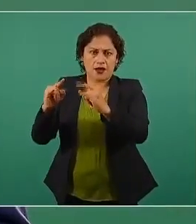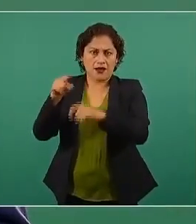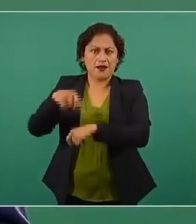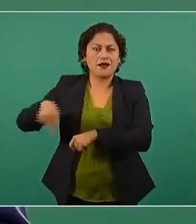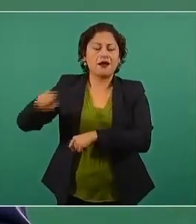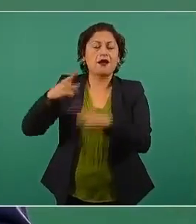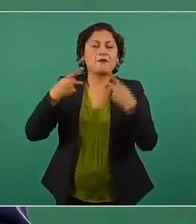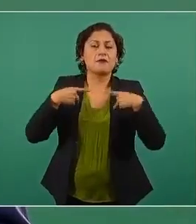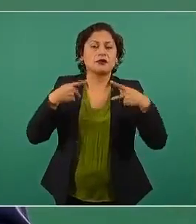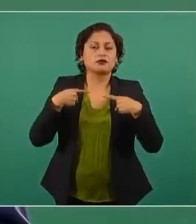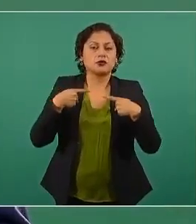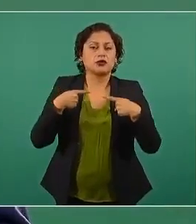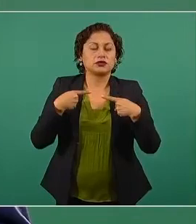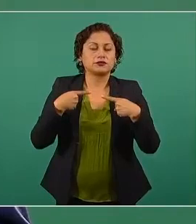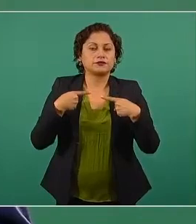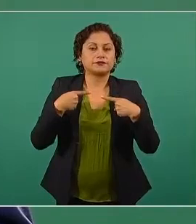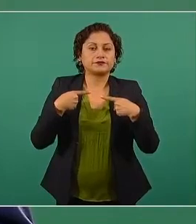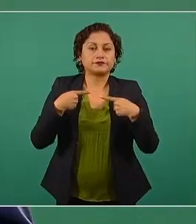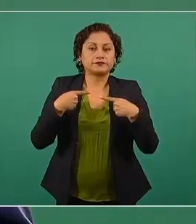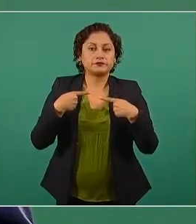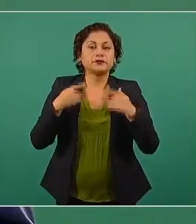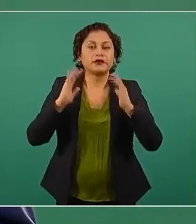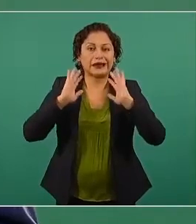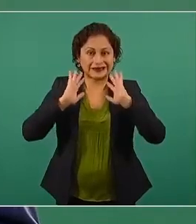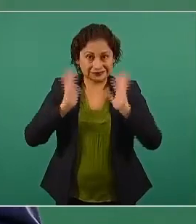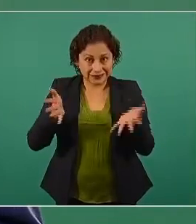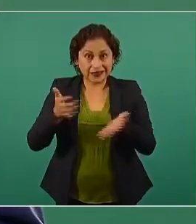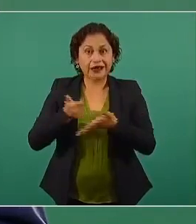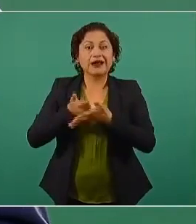se ha ido a la búsqueda,